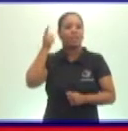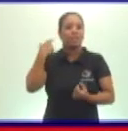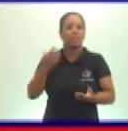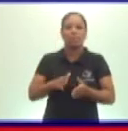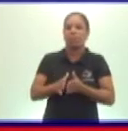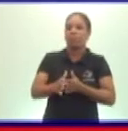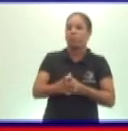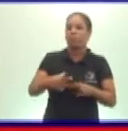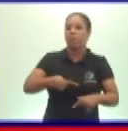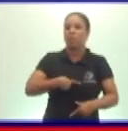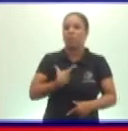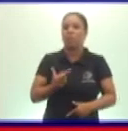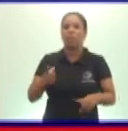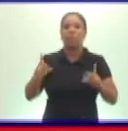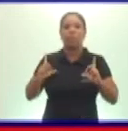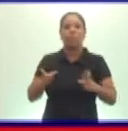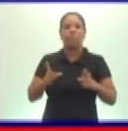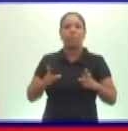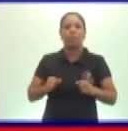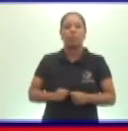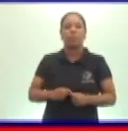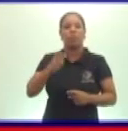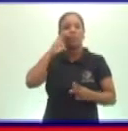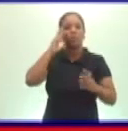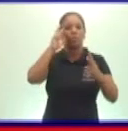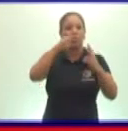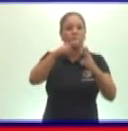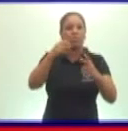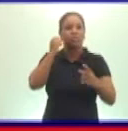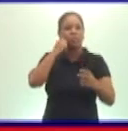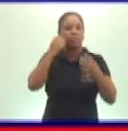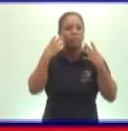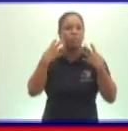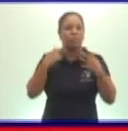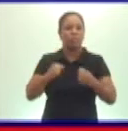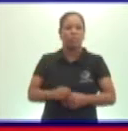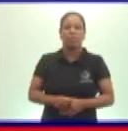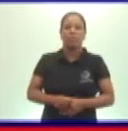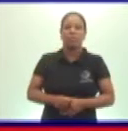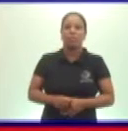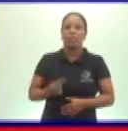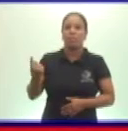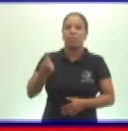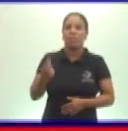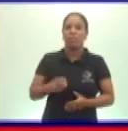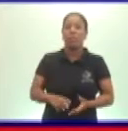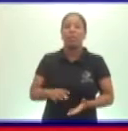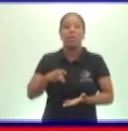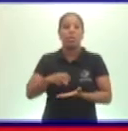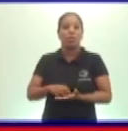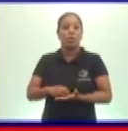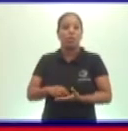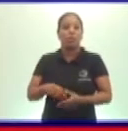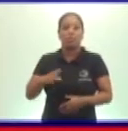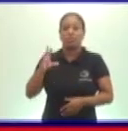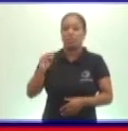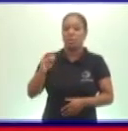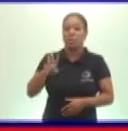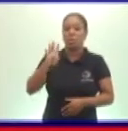cultura política, que es nuestro objeto esencial? En primer lugar está la escenificada el 4 de noviembre